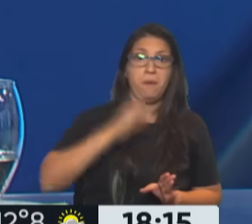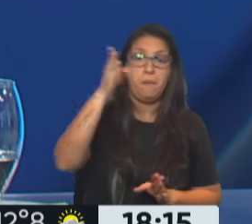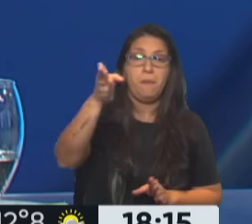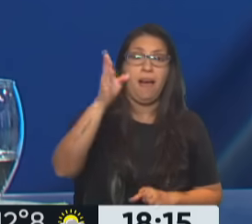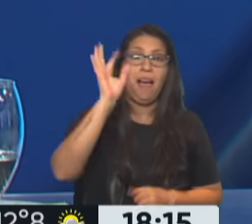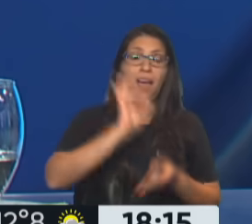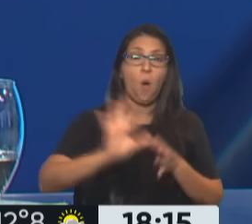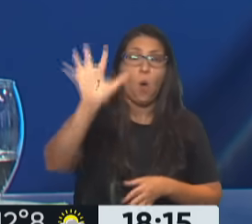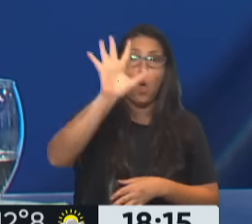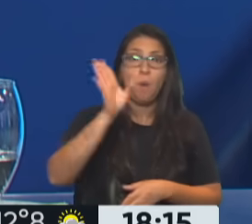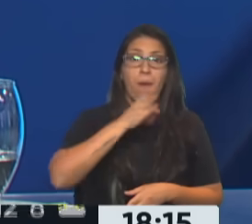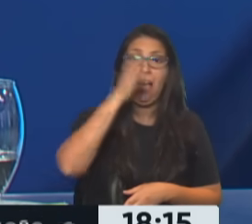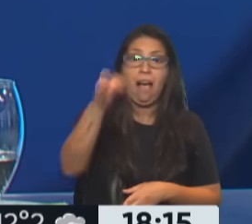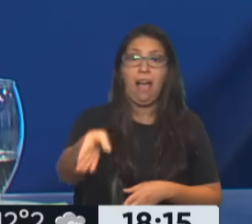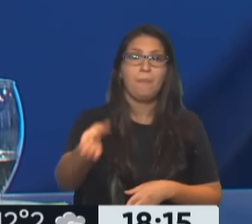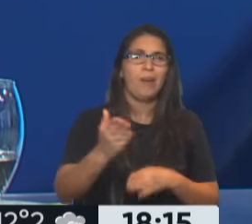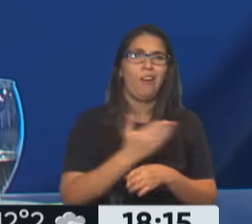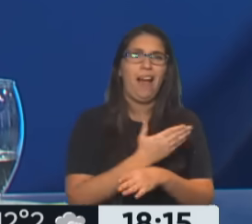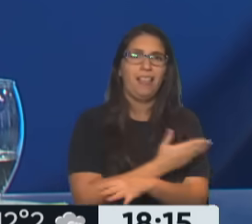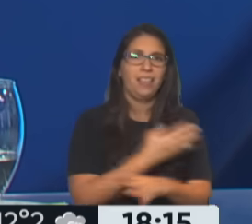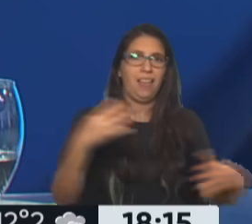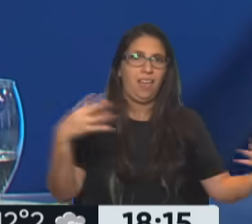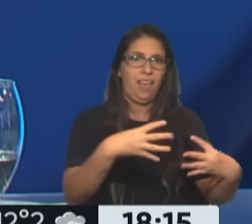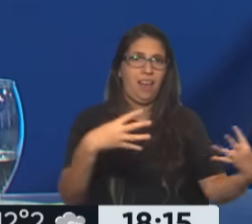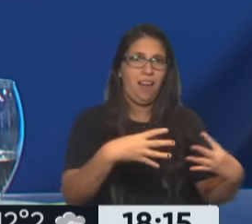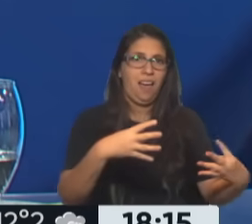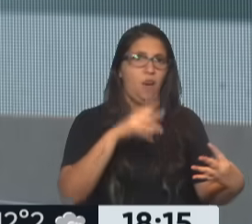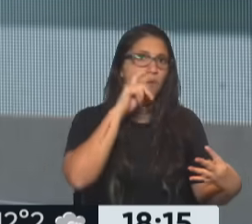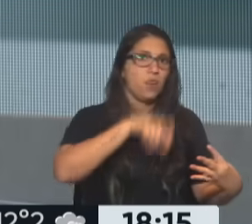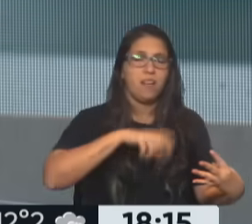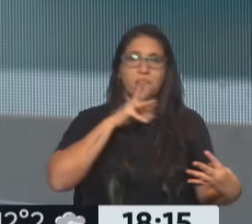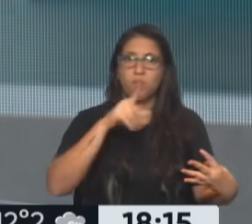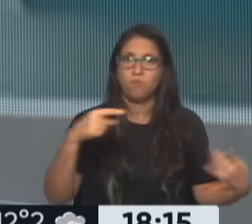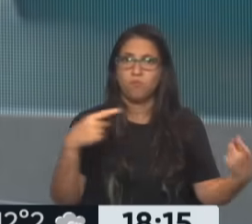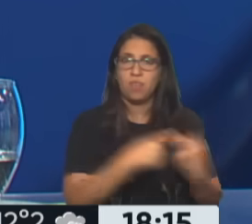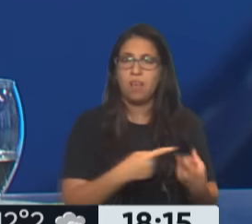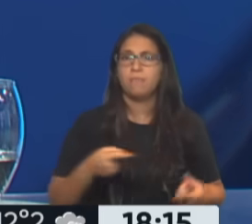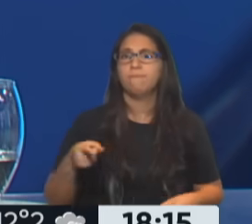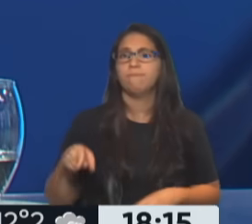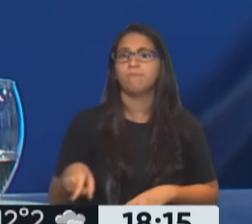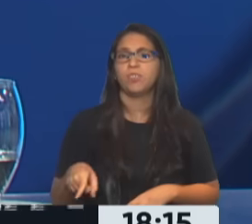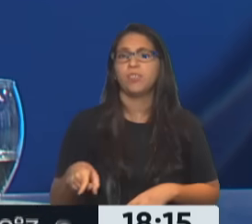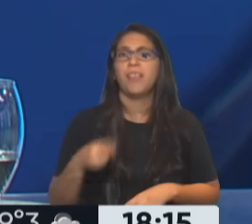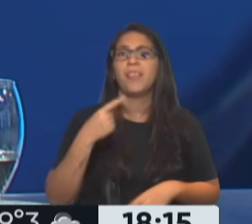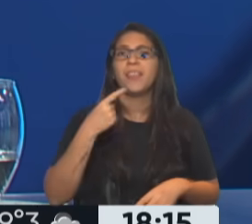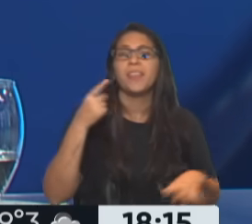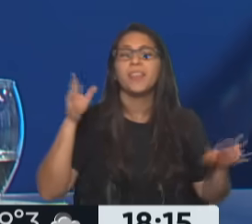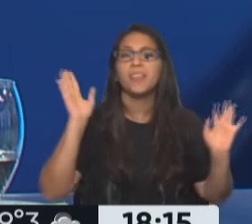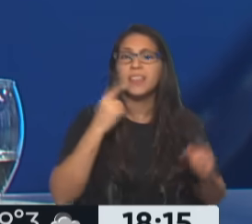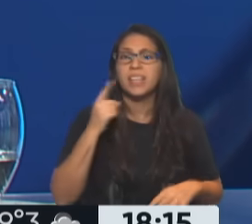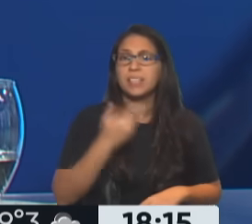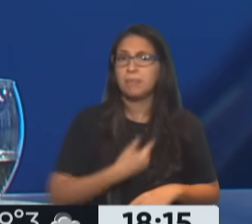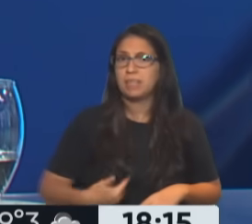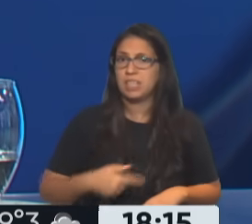la particularidad de que en el medio comenzó la guerra en Ucrania. Tal cual. ¿Qué es lo que le pide, o qué es lo que dice el presidente chino?